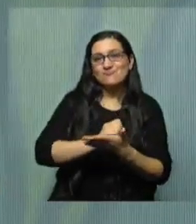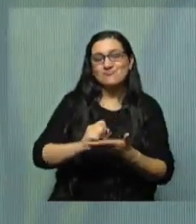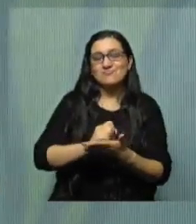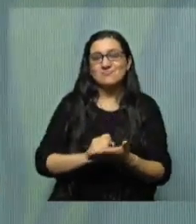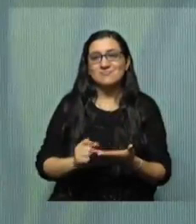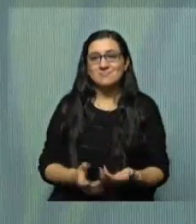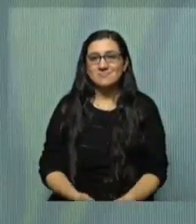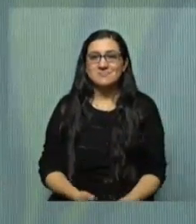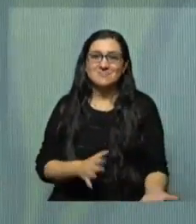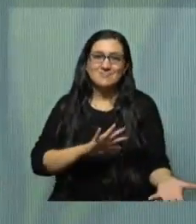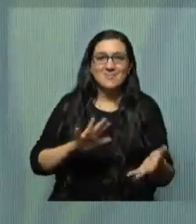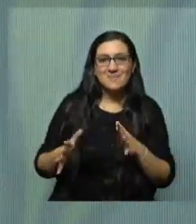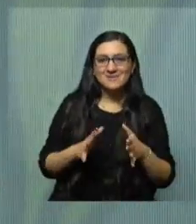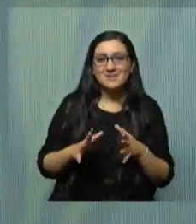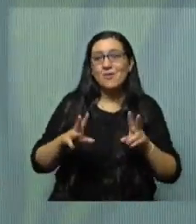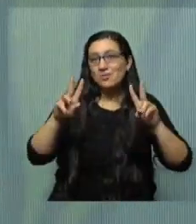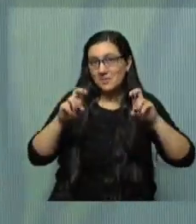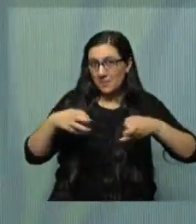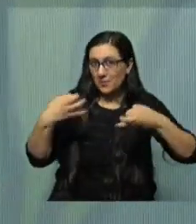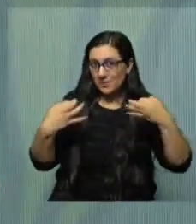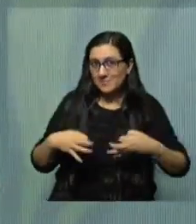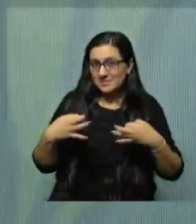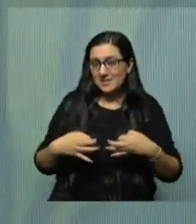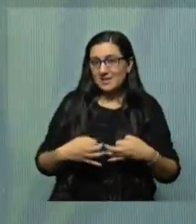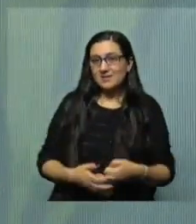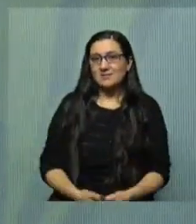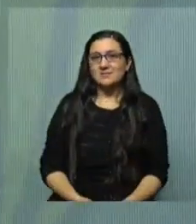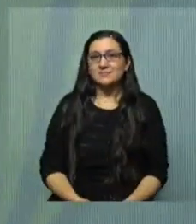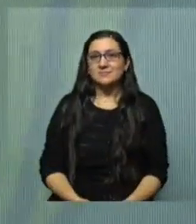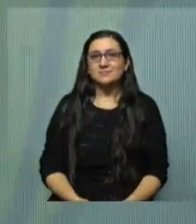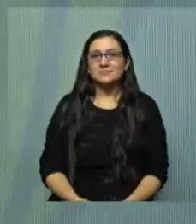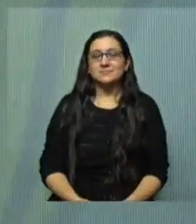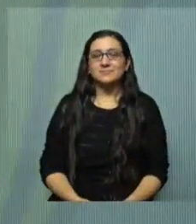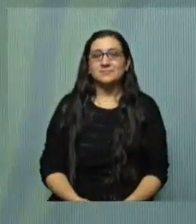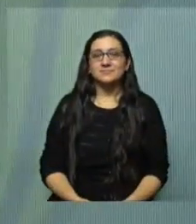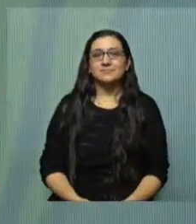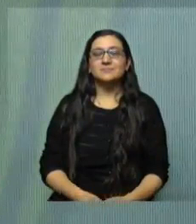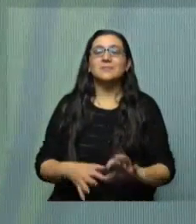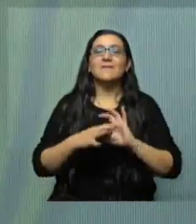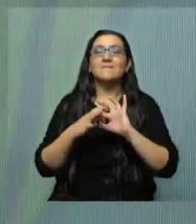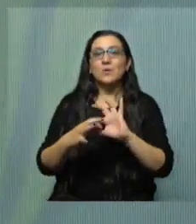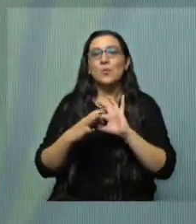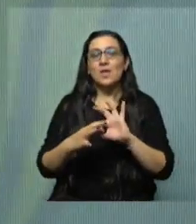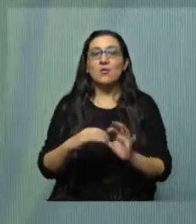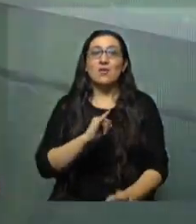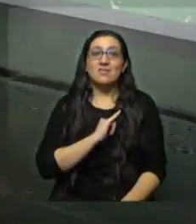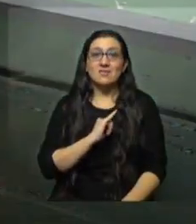¿Qué es eso? Me parece que hay una cuestión muy especial que hace a cierta esencia, ¿no? Que va vinculada a la identidad